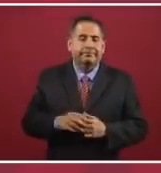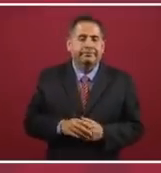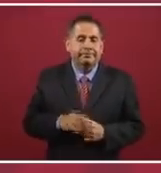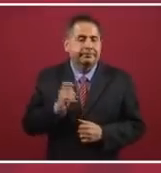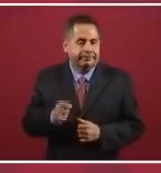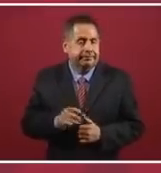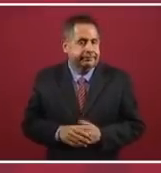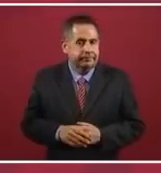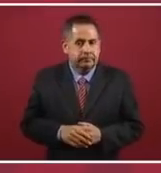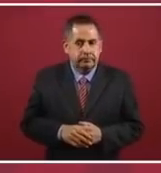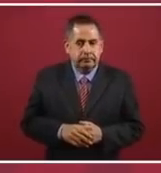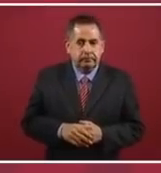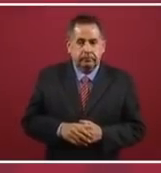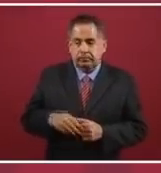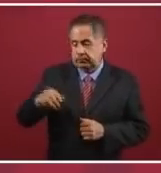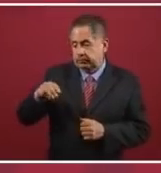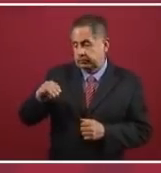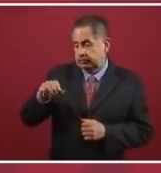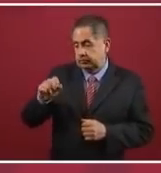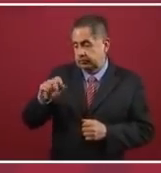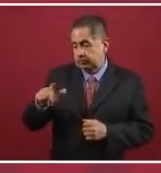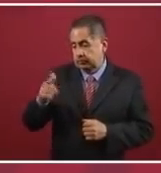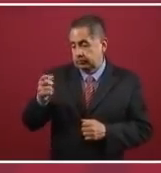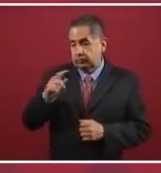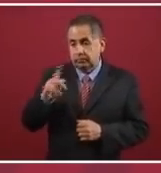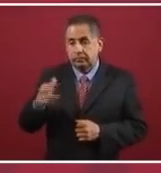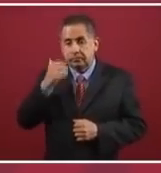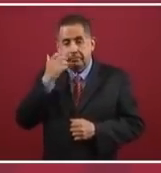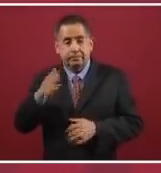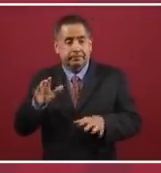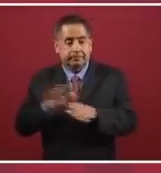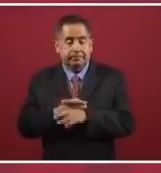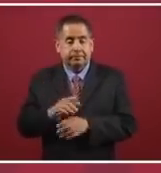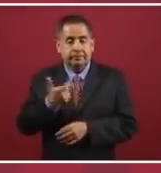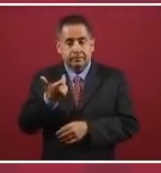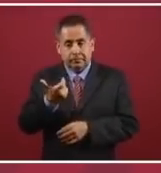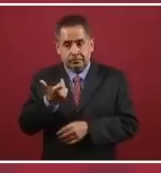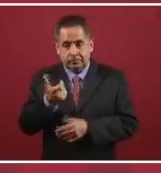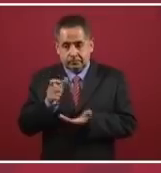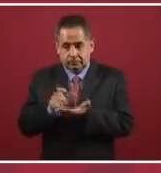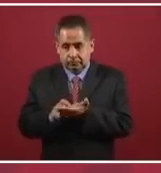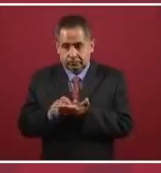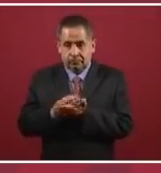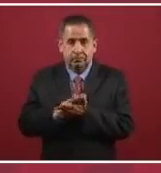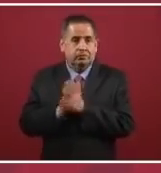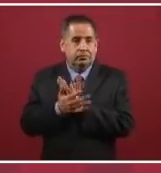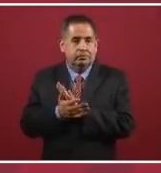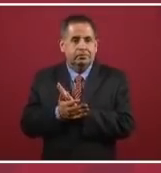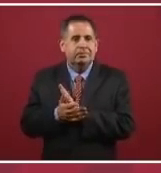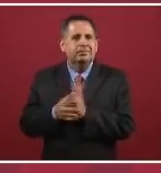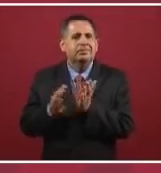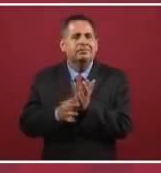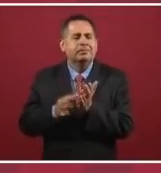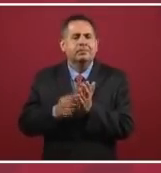porque Manuel González quiso cambiar la moneda por níquel